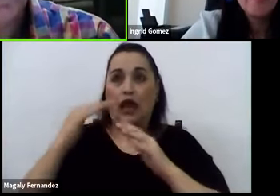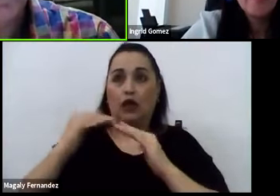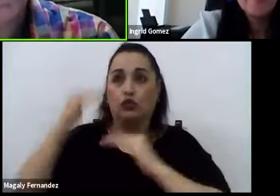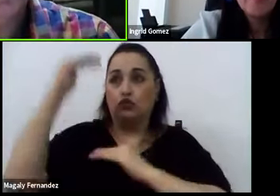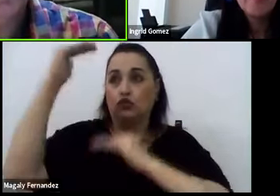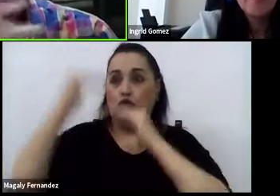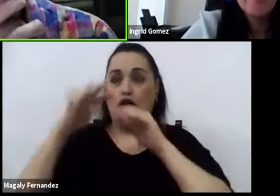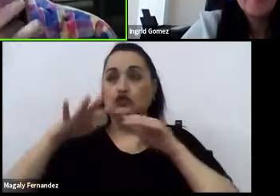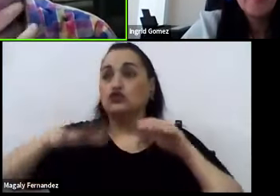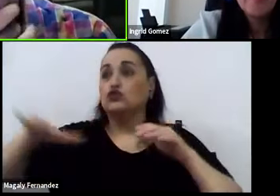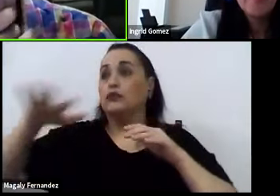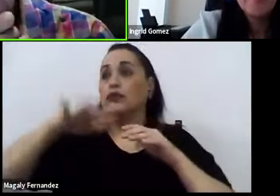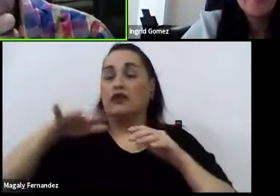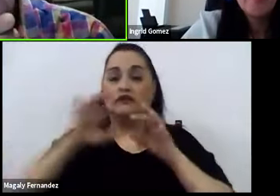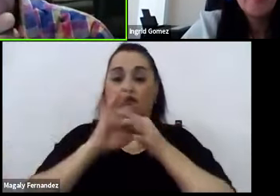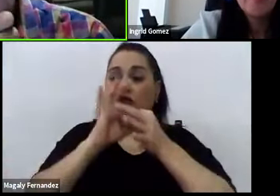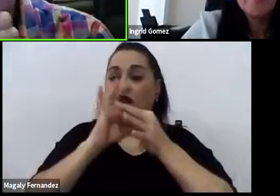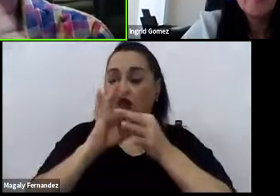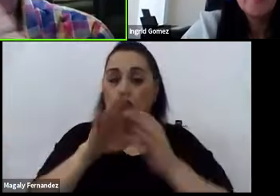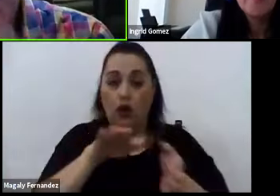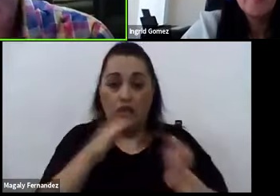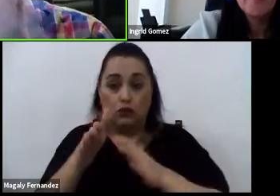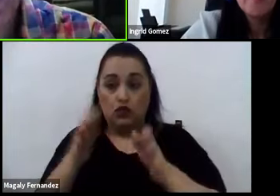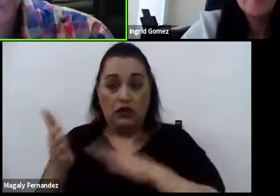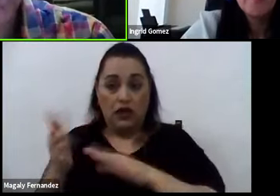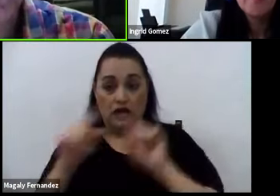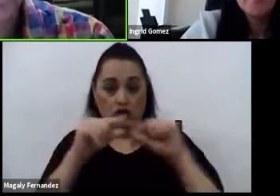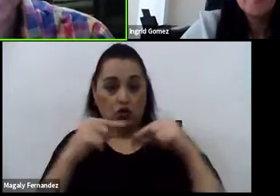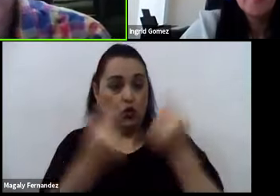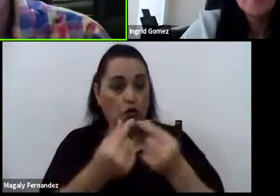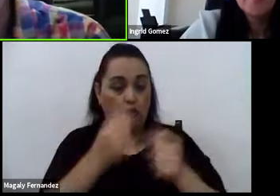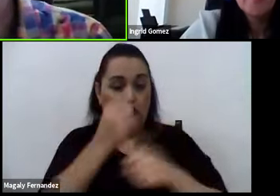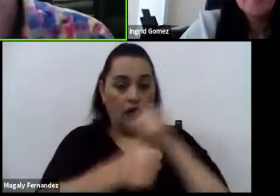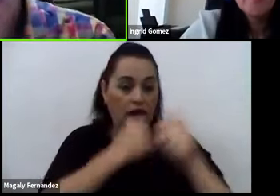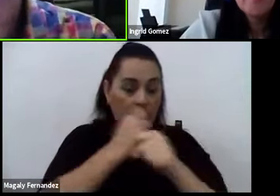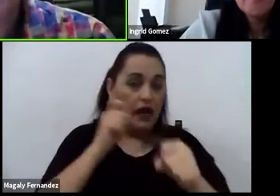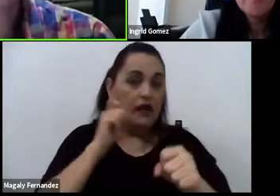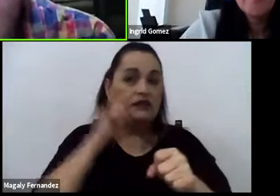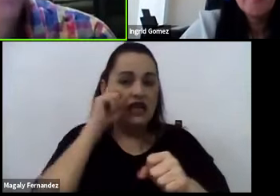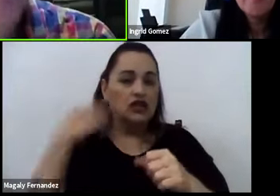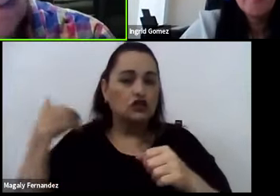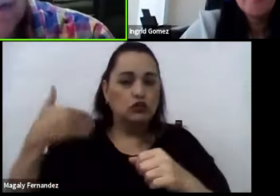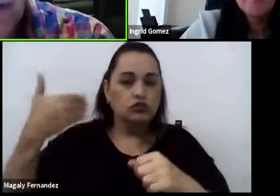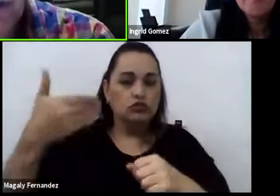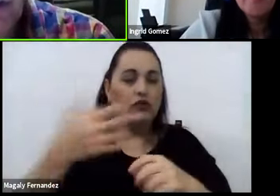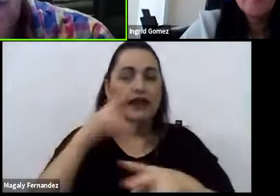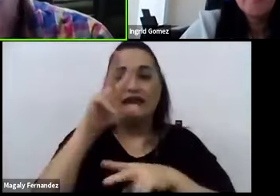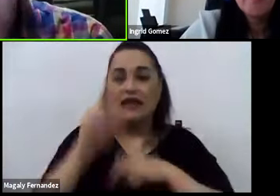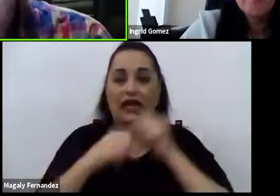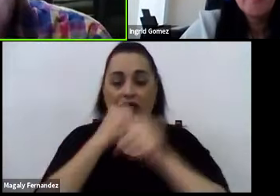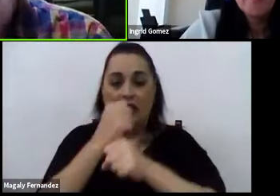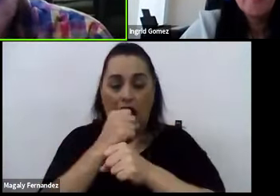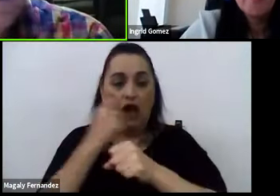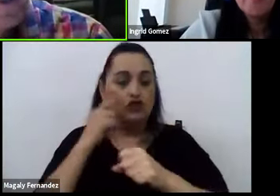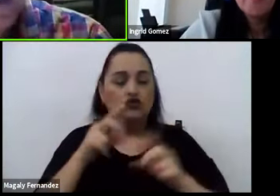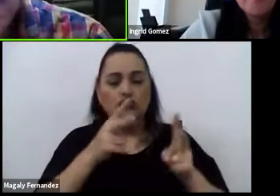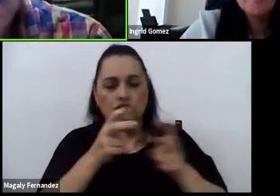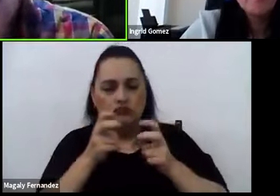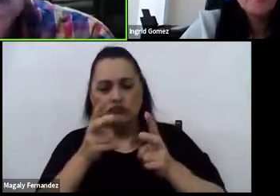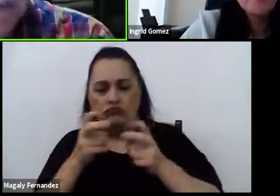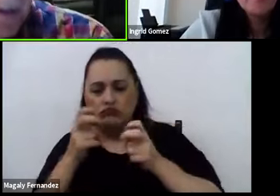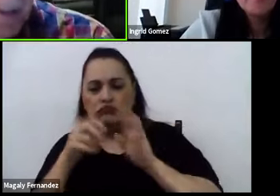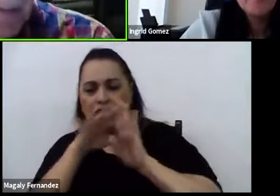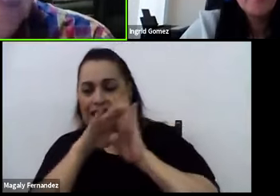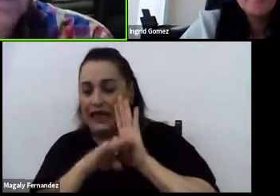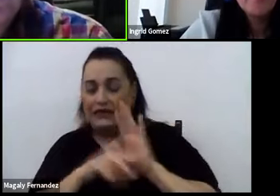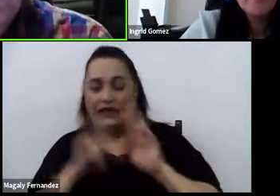superficie en relación a las mortalidades por grupos de edad, por sexo durante 30 años. Haciendo extrapolación de todo ello, realmente el